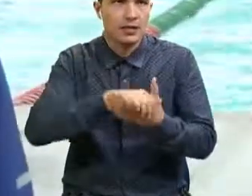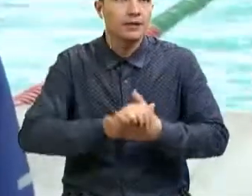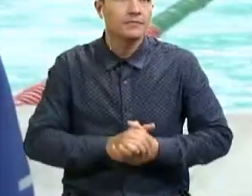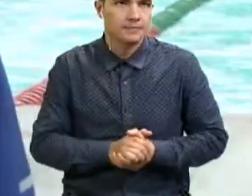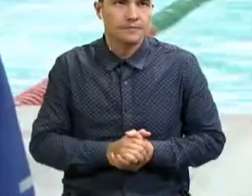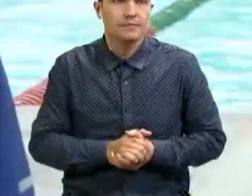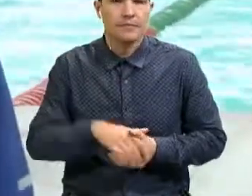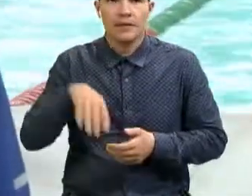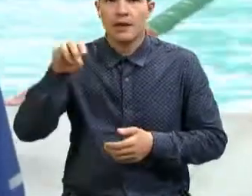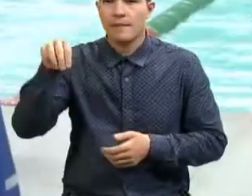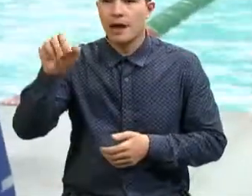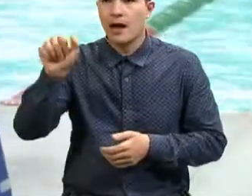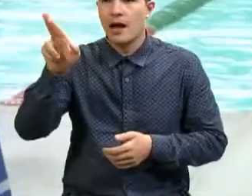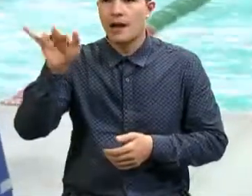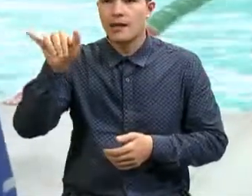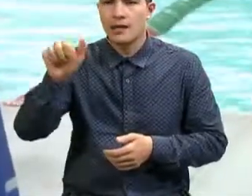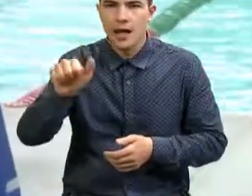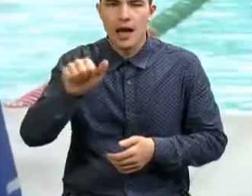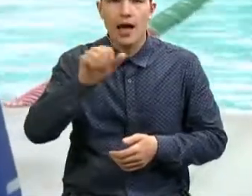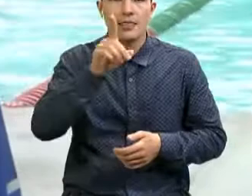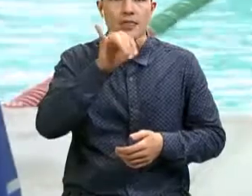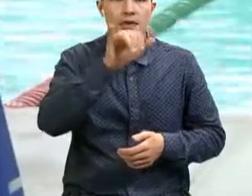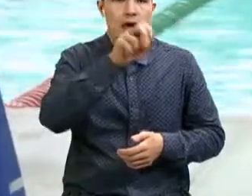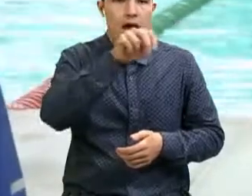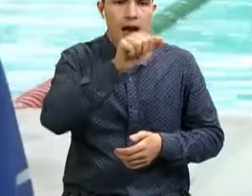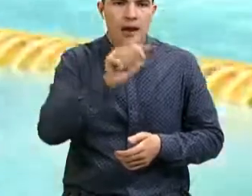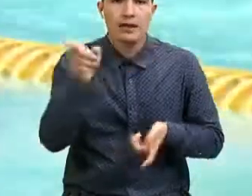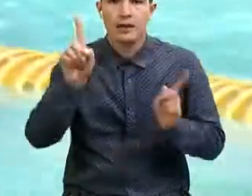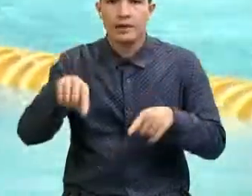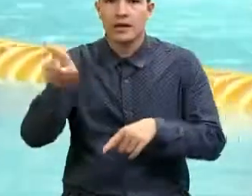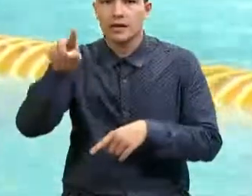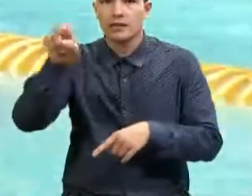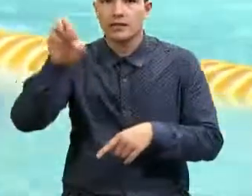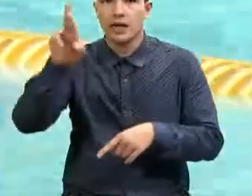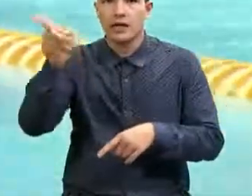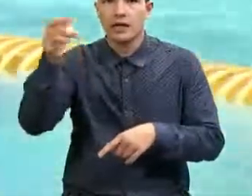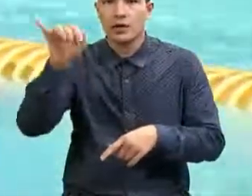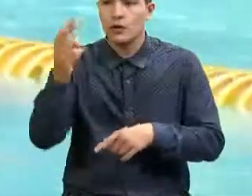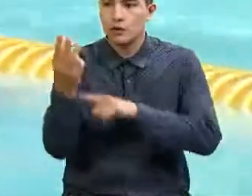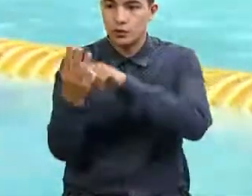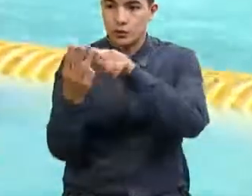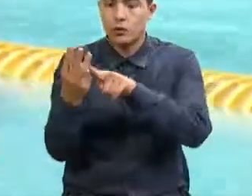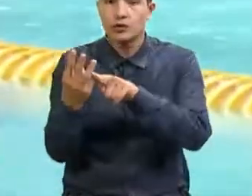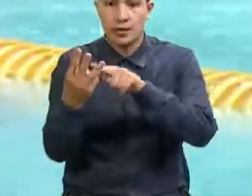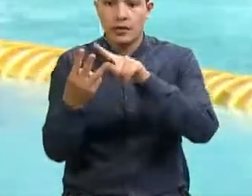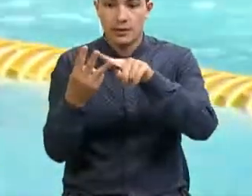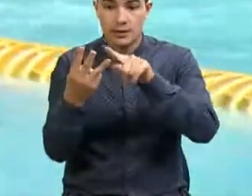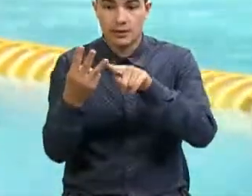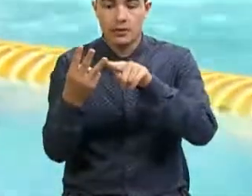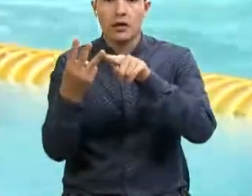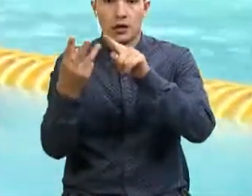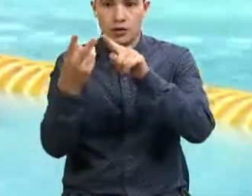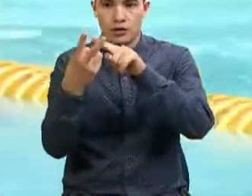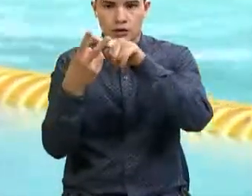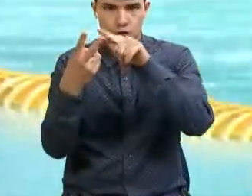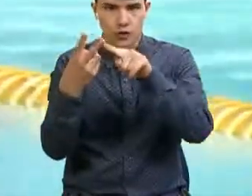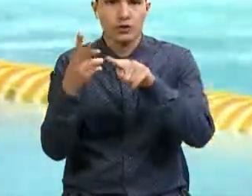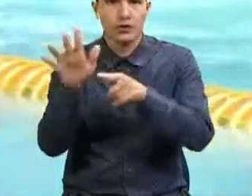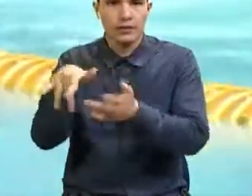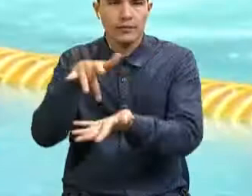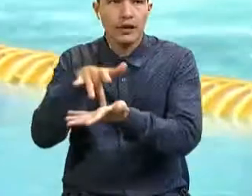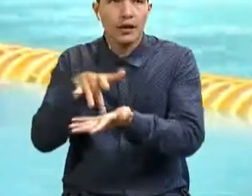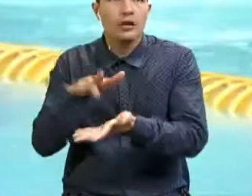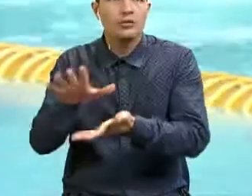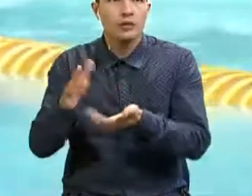maría paula gelves diana santander y sergio valbuena dos de los tres nadadores santandereanos que hicieron parte de la delegación cafetera